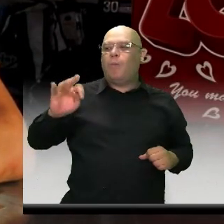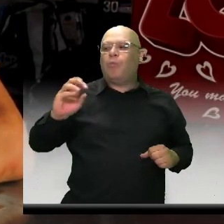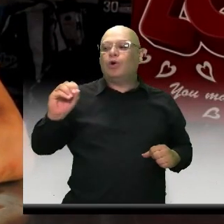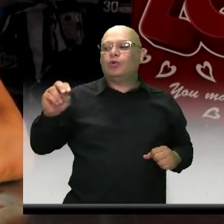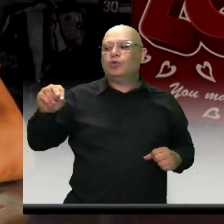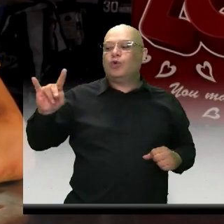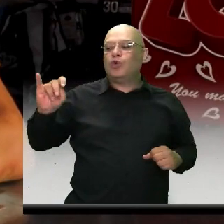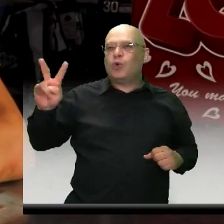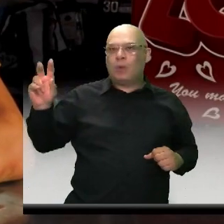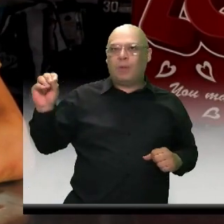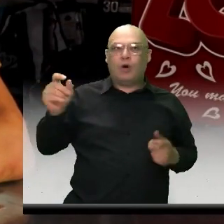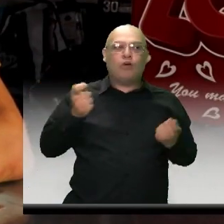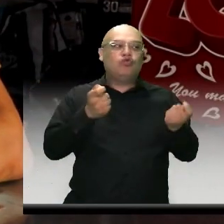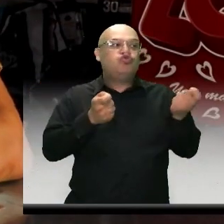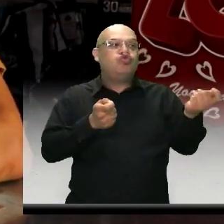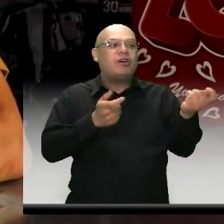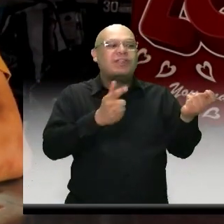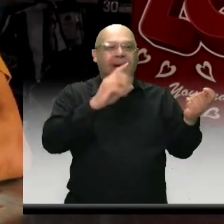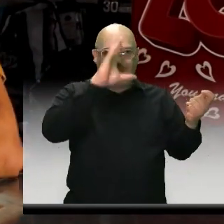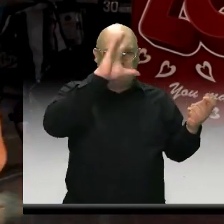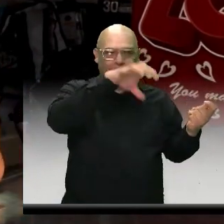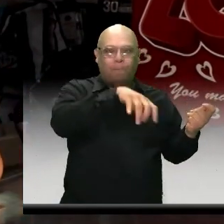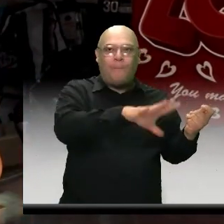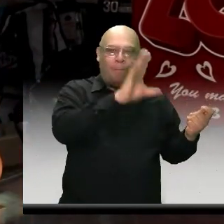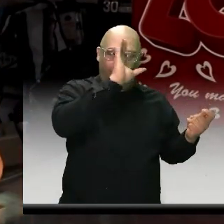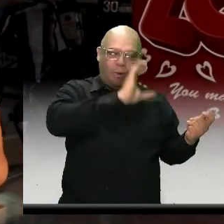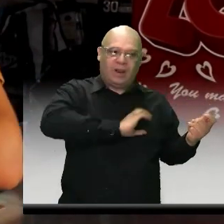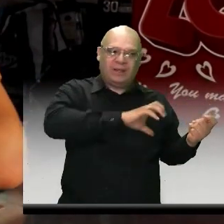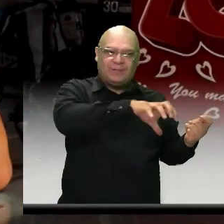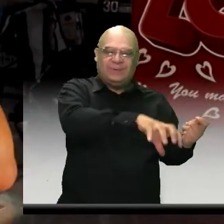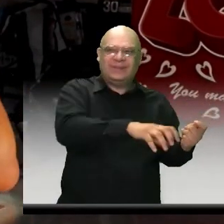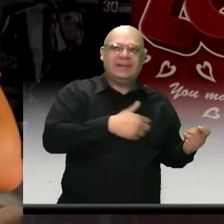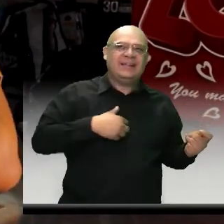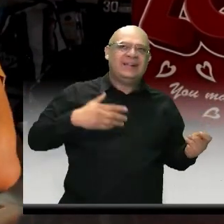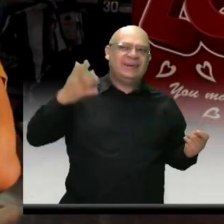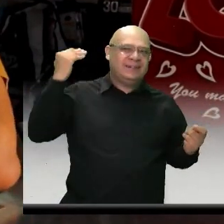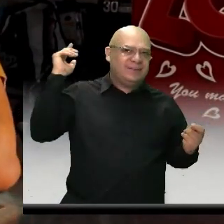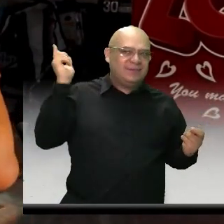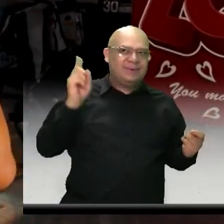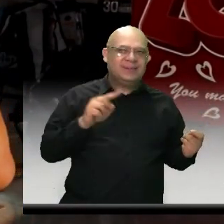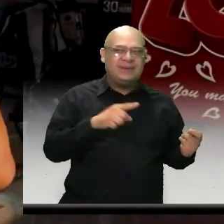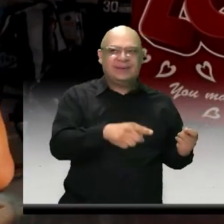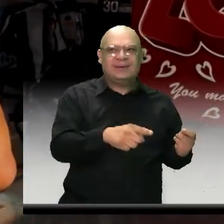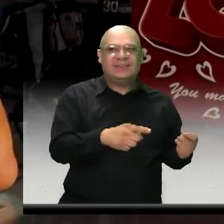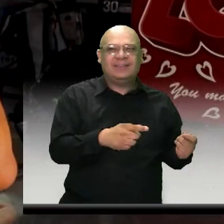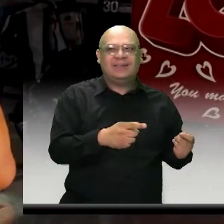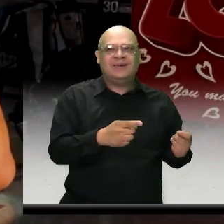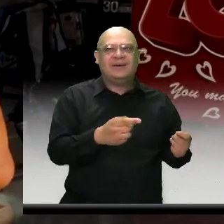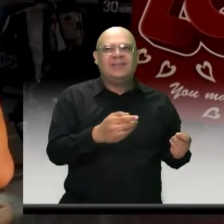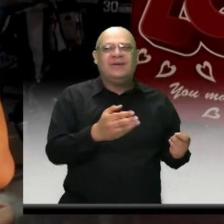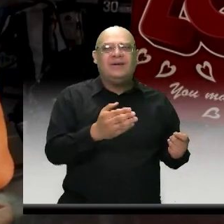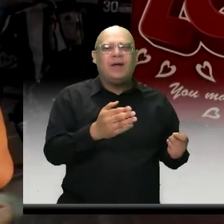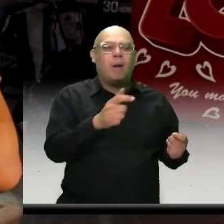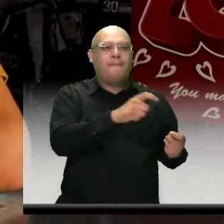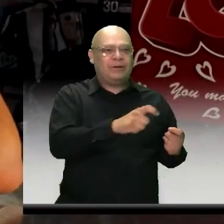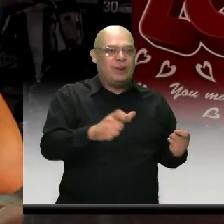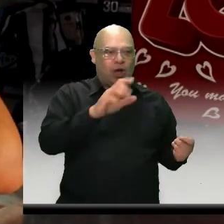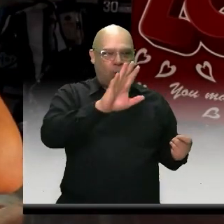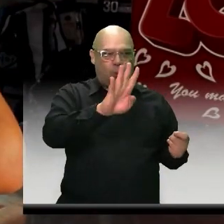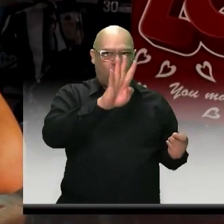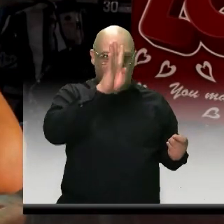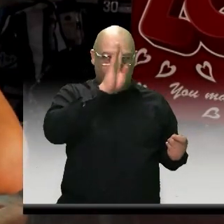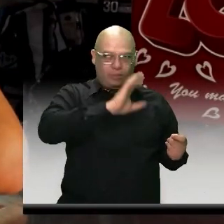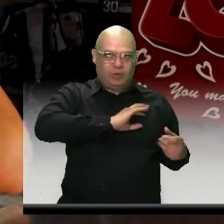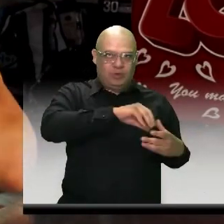de policía. Ahí iba hace mucho tiempo. Ahí habían cuatro policías y habían